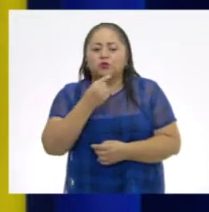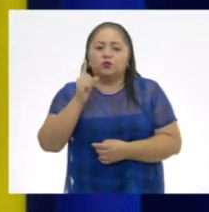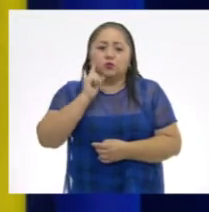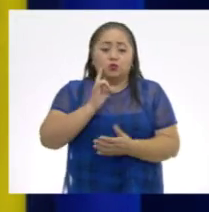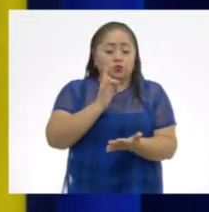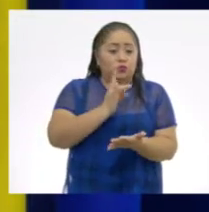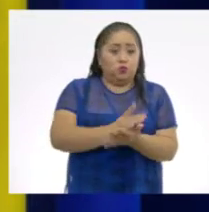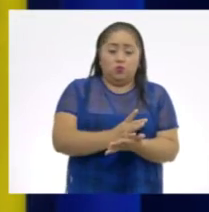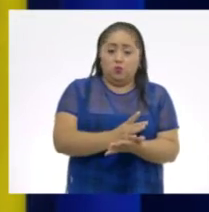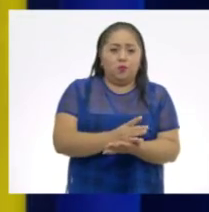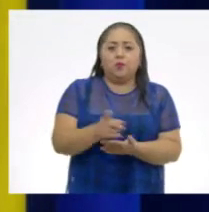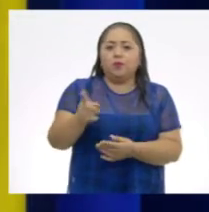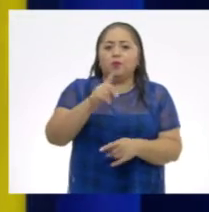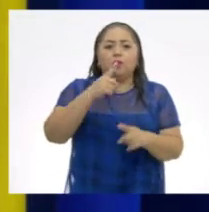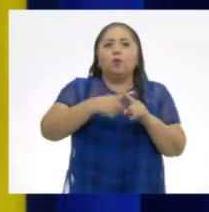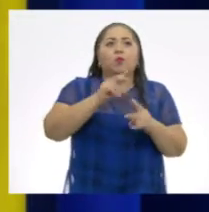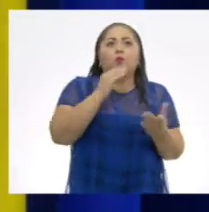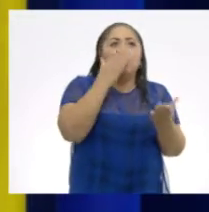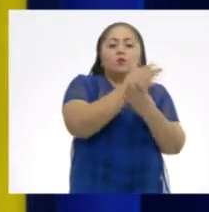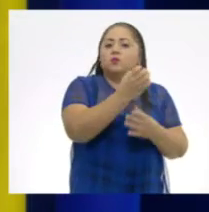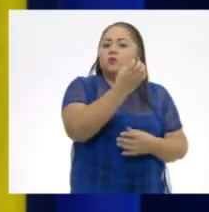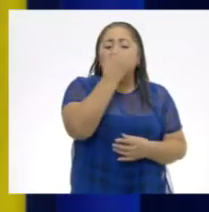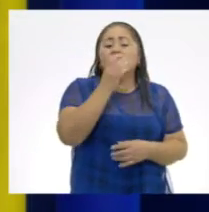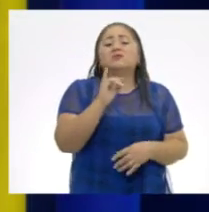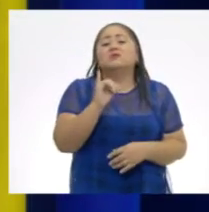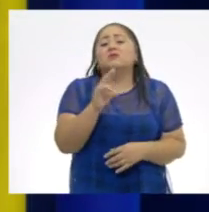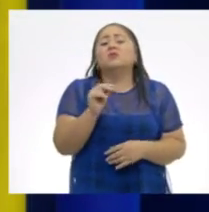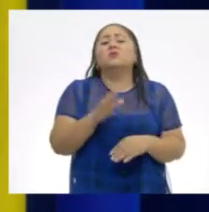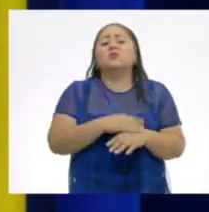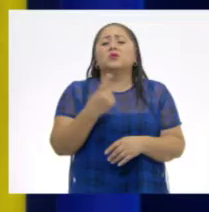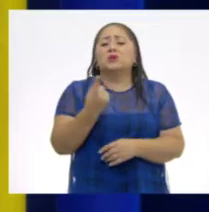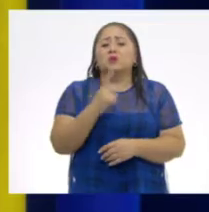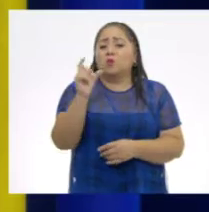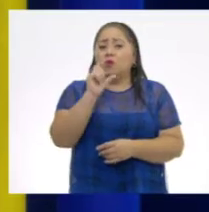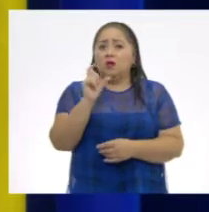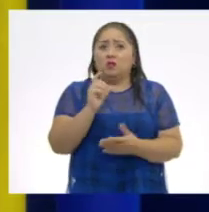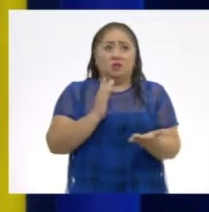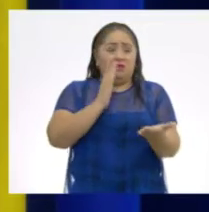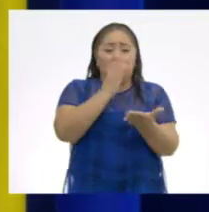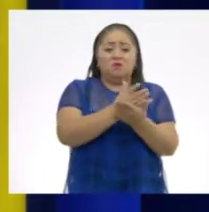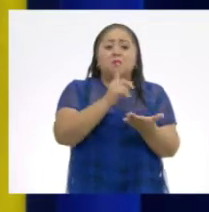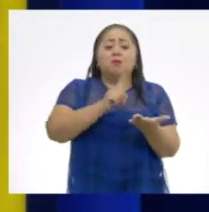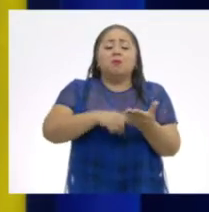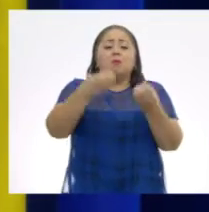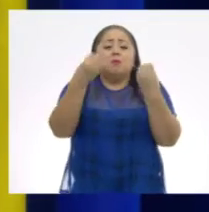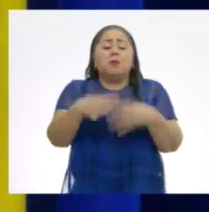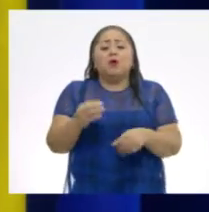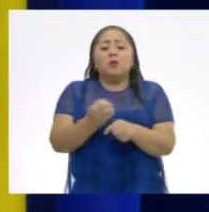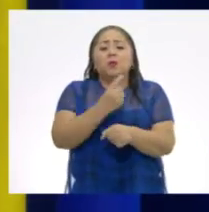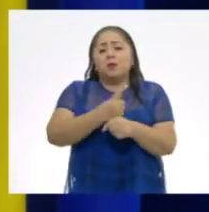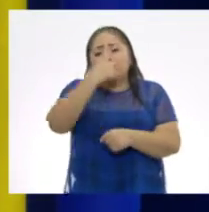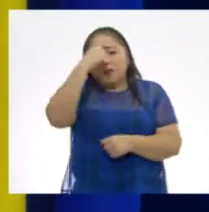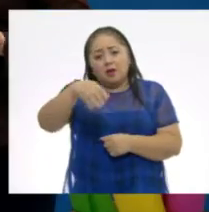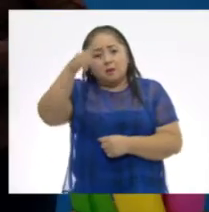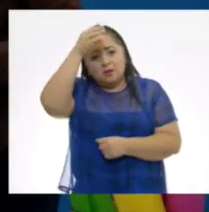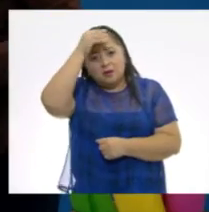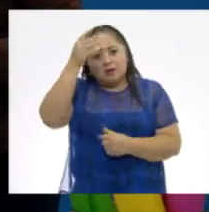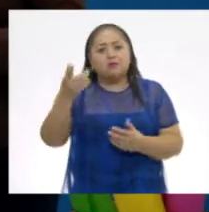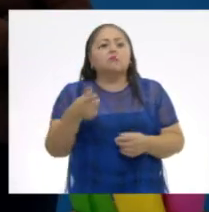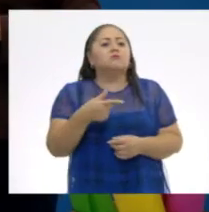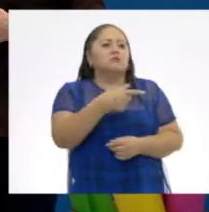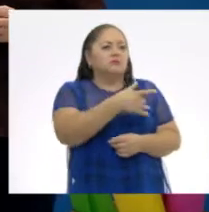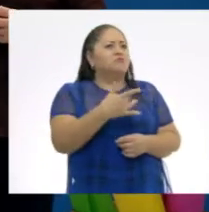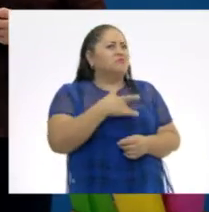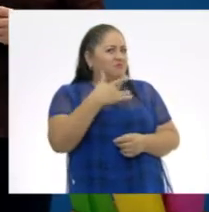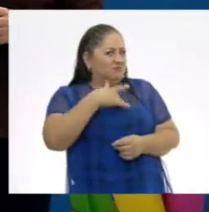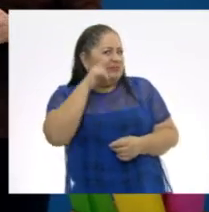no solo porque dejan de asistir a la escuela, sino porque también al no asistir pierden oportunidades para aprender. ¿Qué te parece